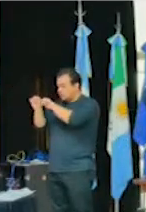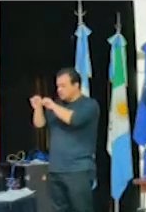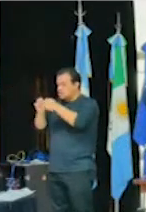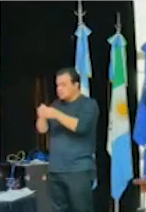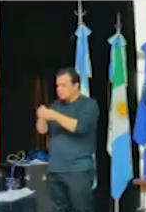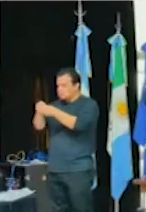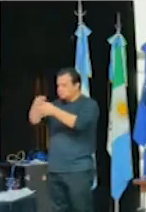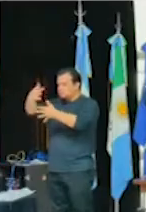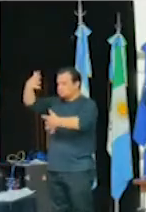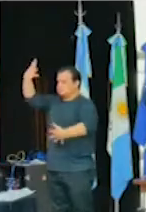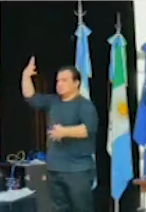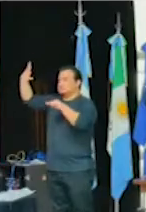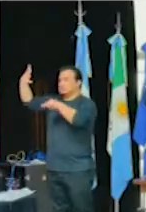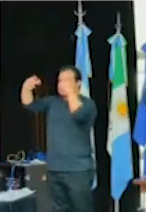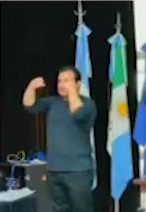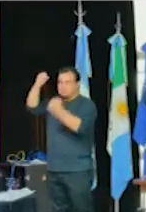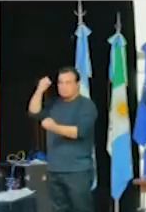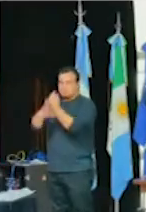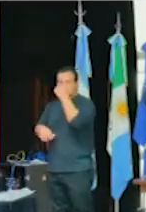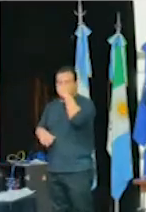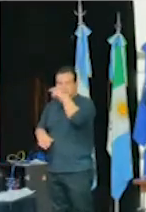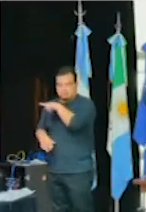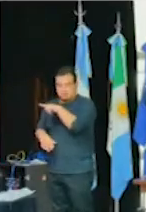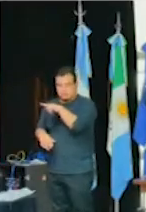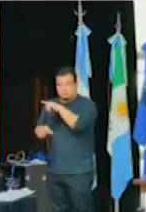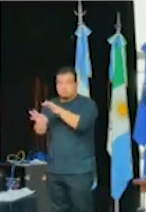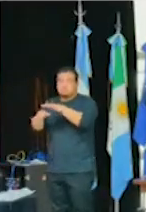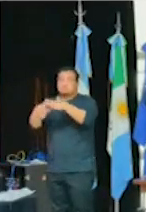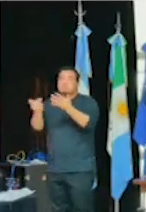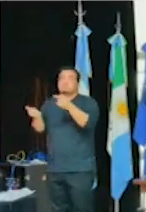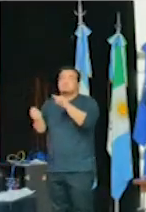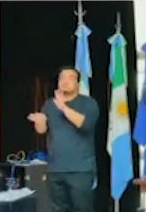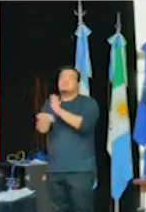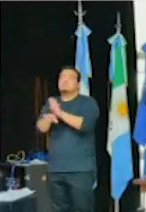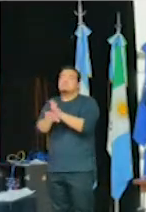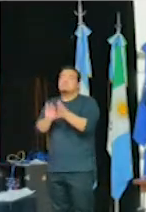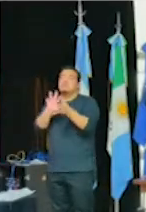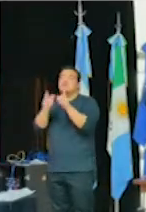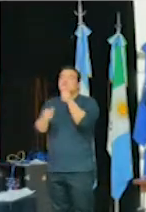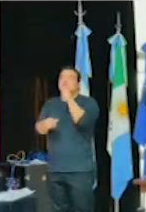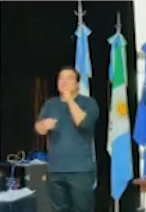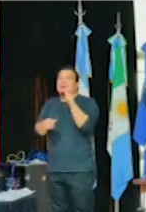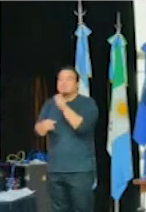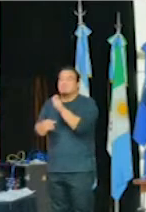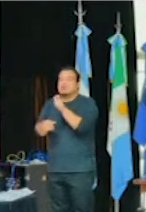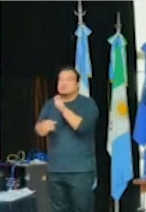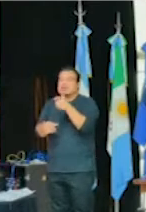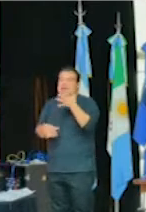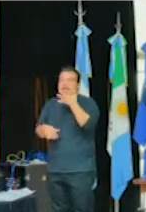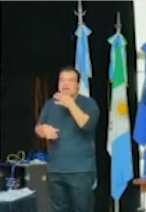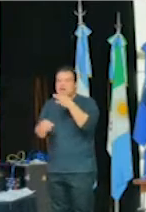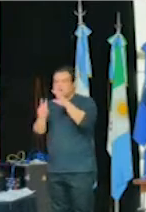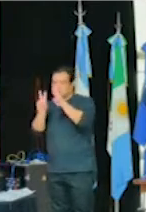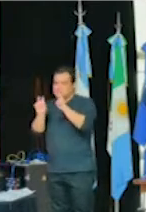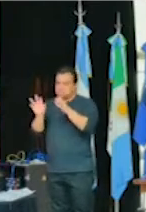rápido, lo más frecuente, entonces da como una respuesta real, entre comillas, ¿sí?